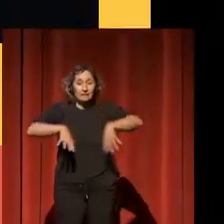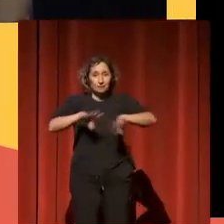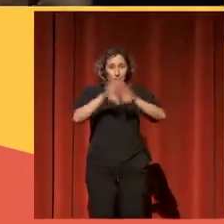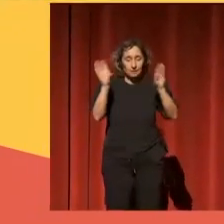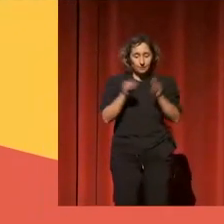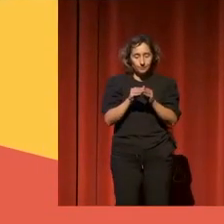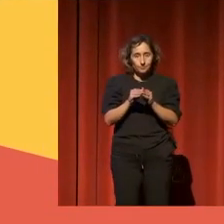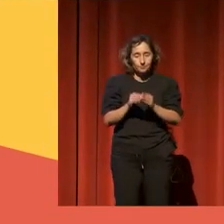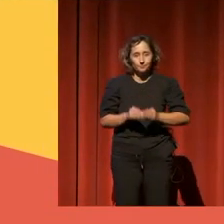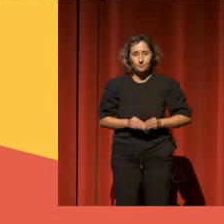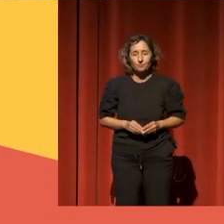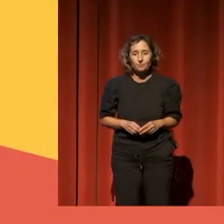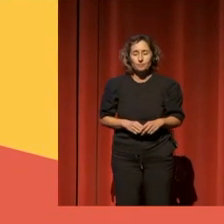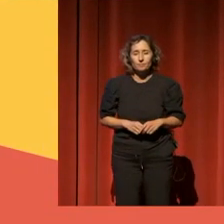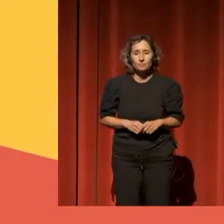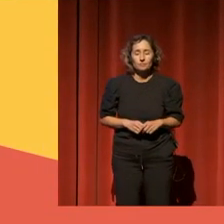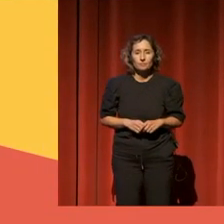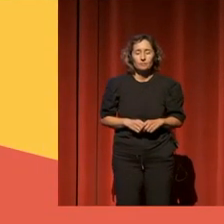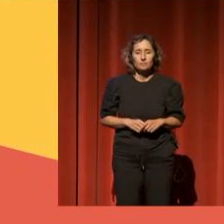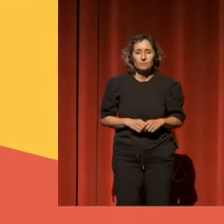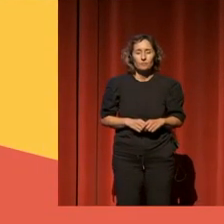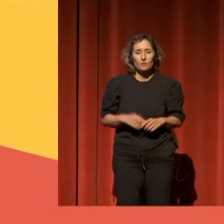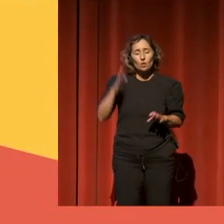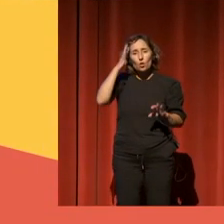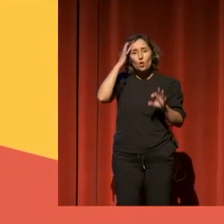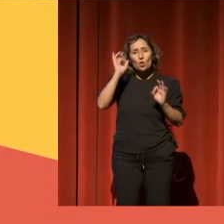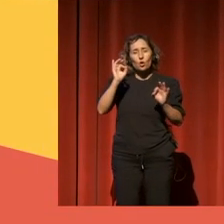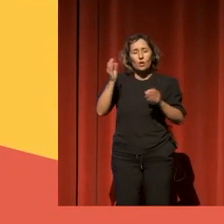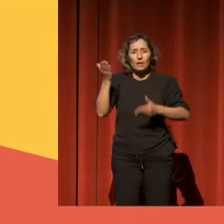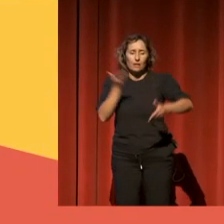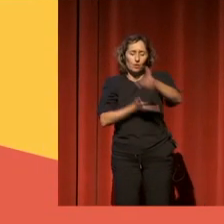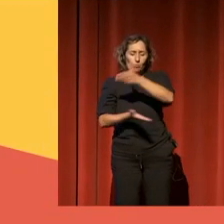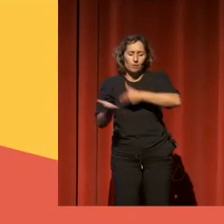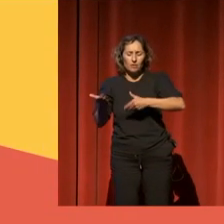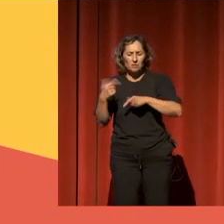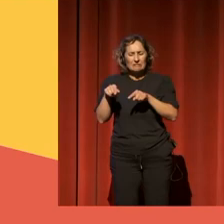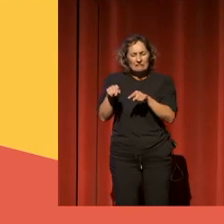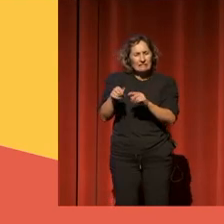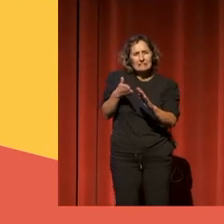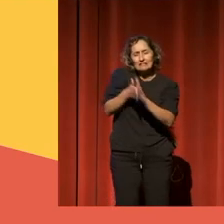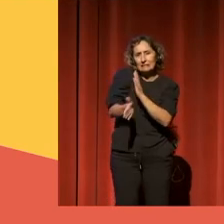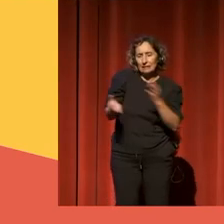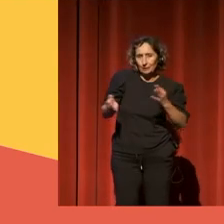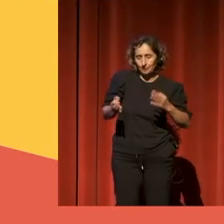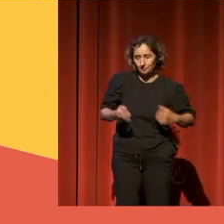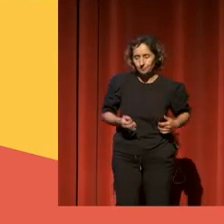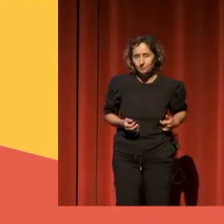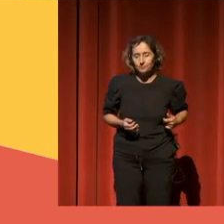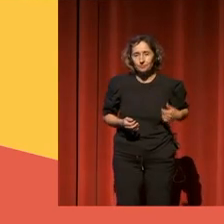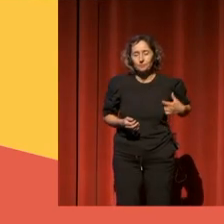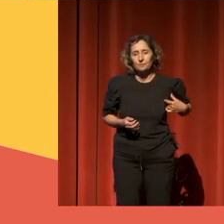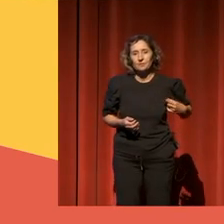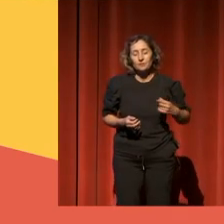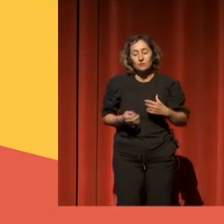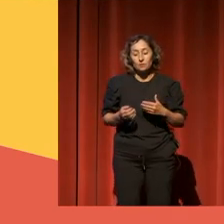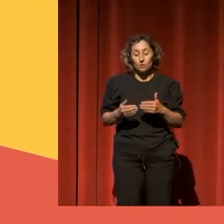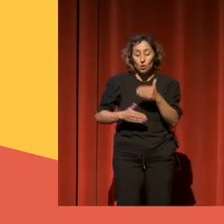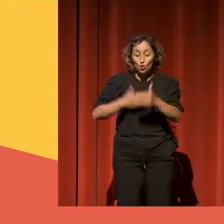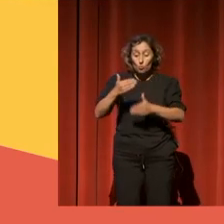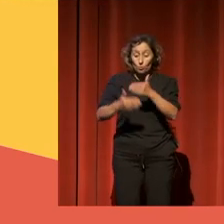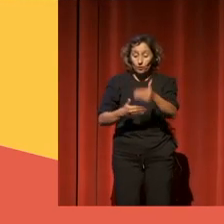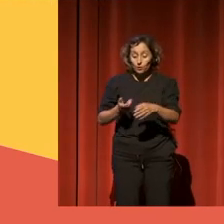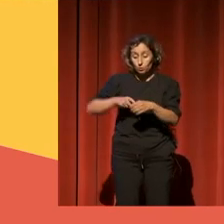manera e lógica de cooperación Qué entendemos por lógica de cooperación entendemos por procesos de participación